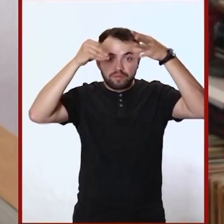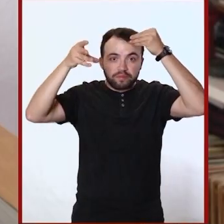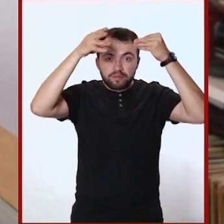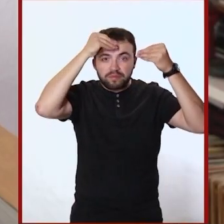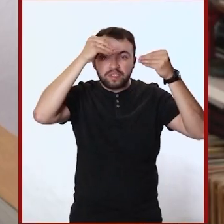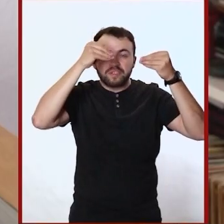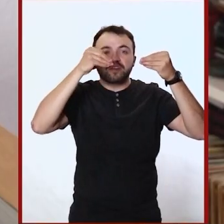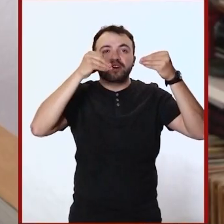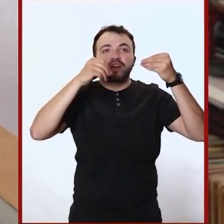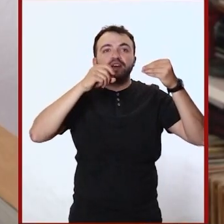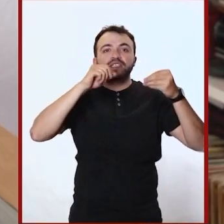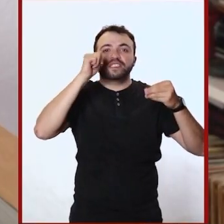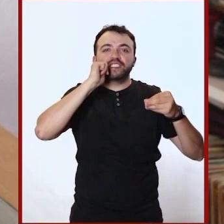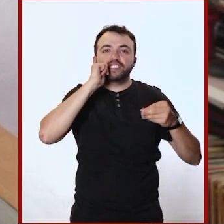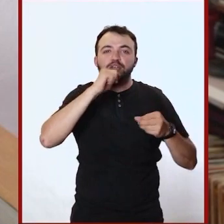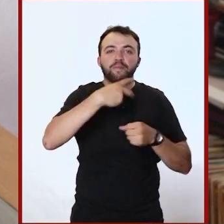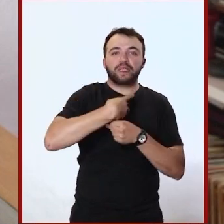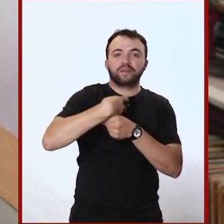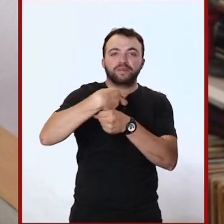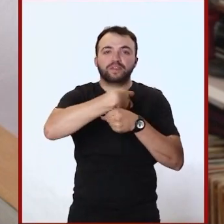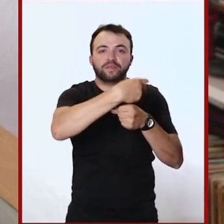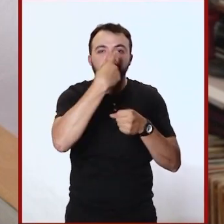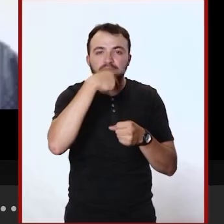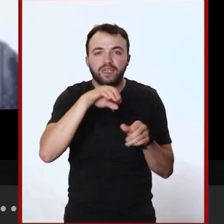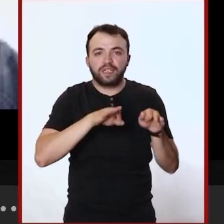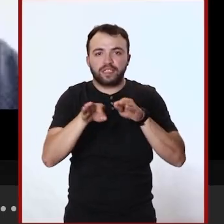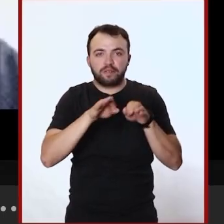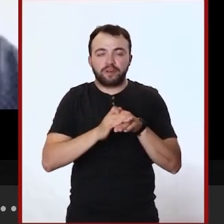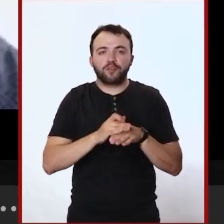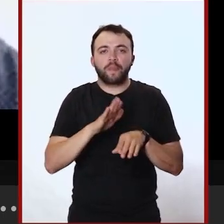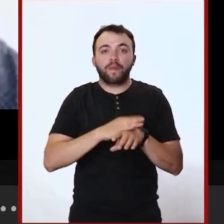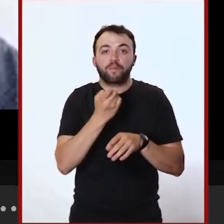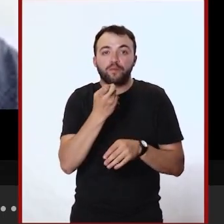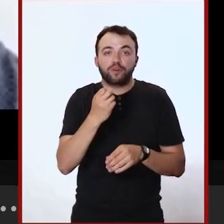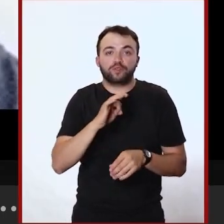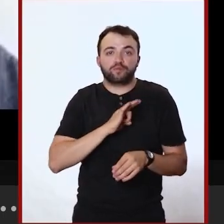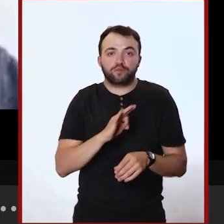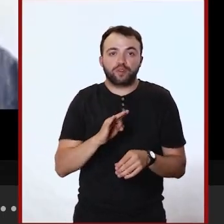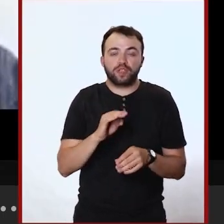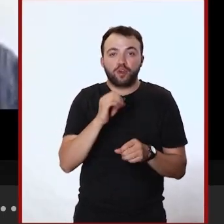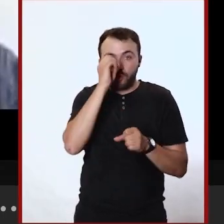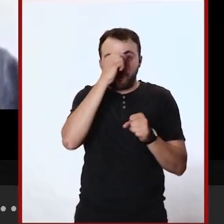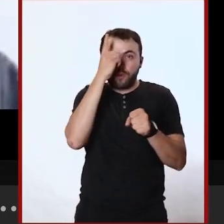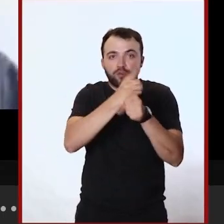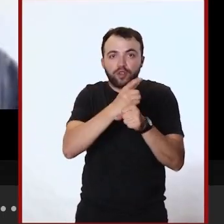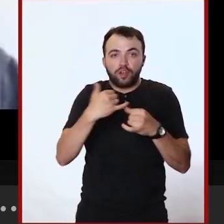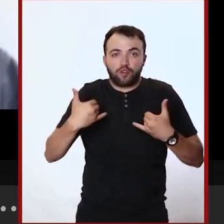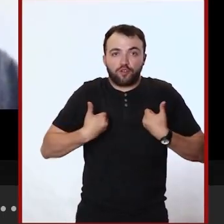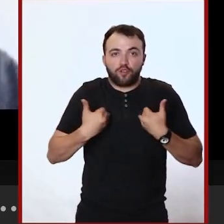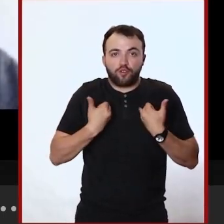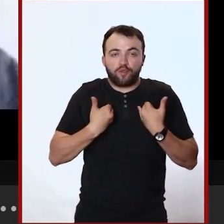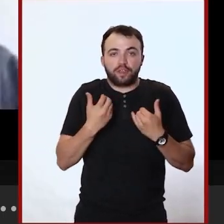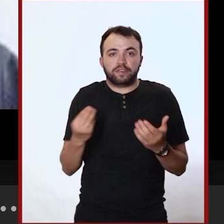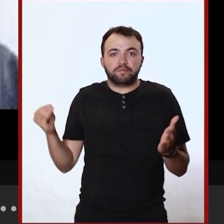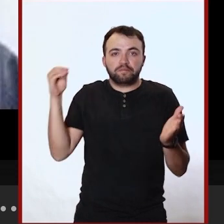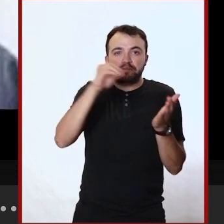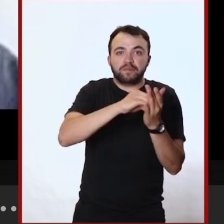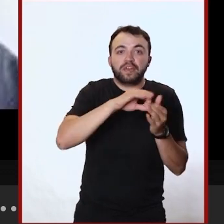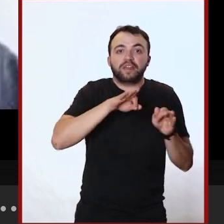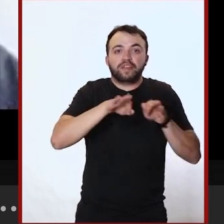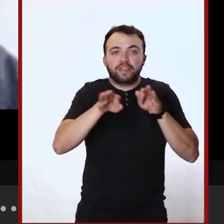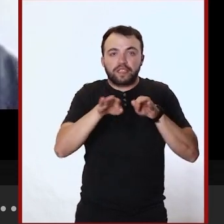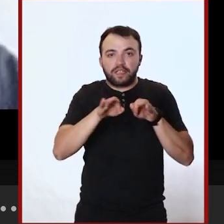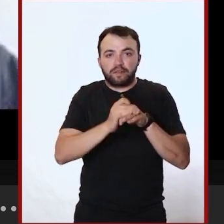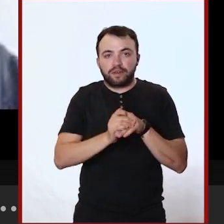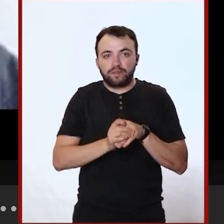futuro. Entonces, creo que es una excelente oportunidad para incorporarnos de manera estratégica en las áreas donde tenemos más fortalezas y así